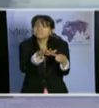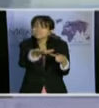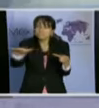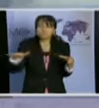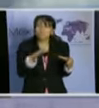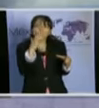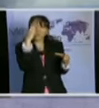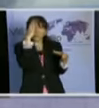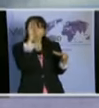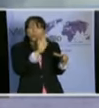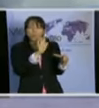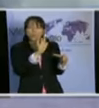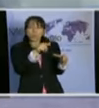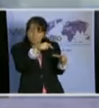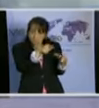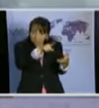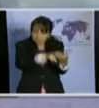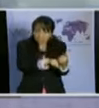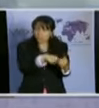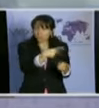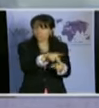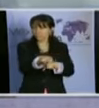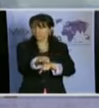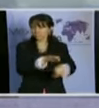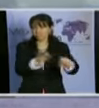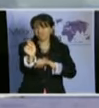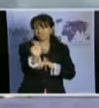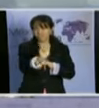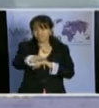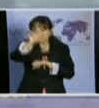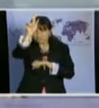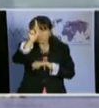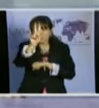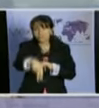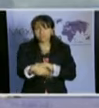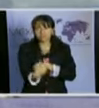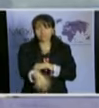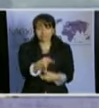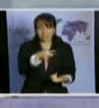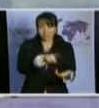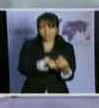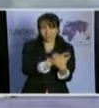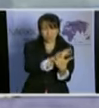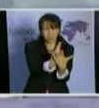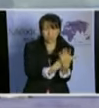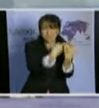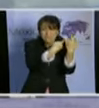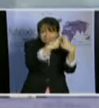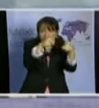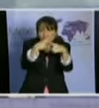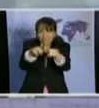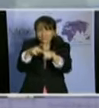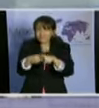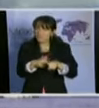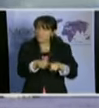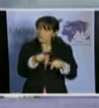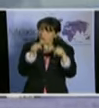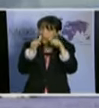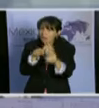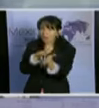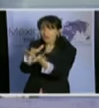un gran profesionalismo revisando los programas de desarrollo en México y que está ya en coordinación con